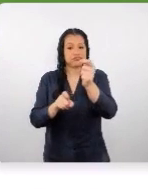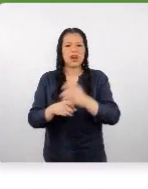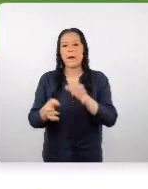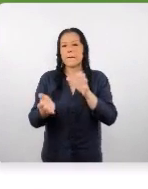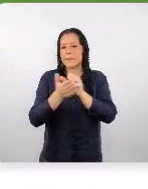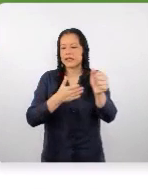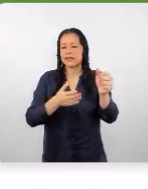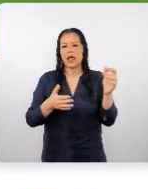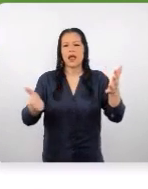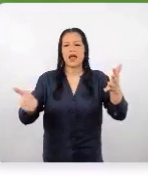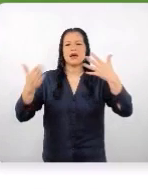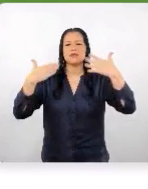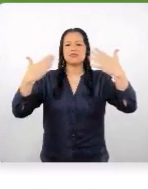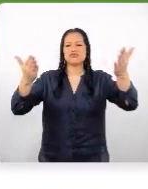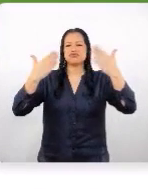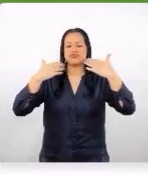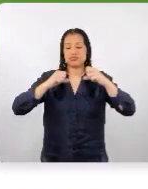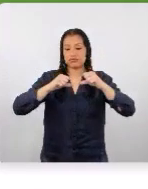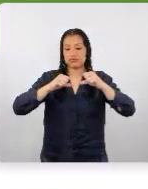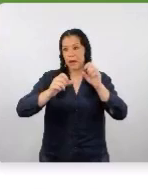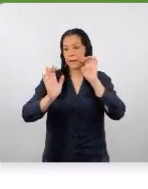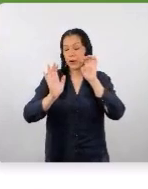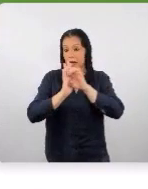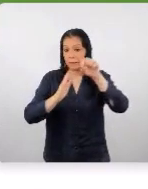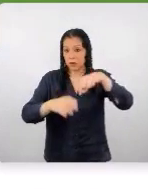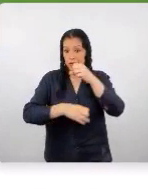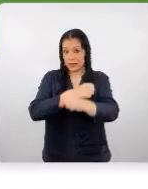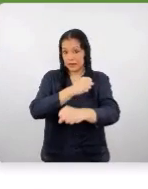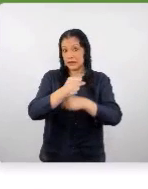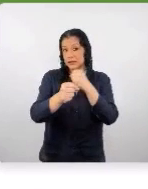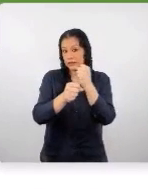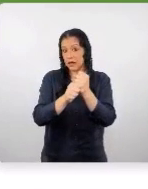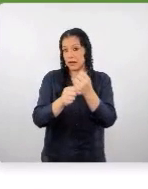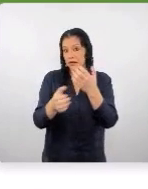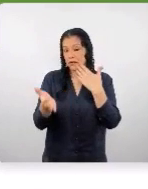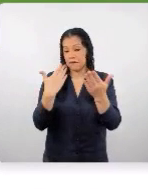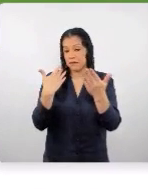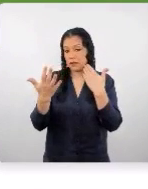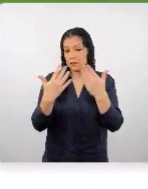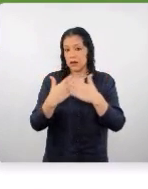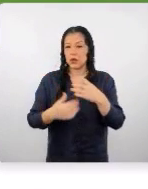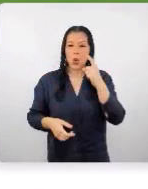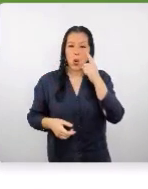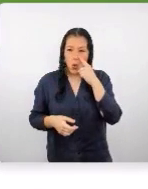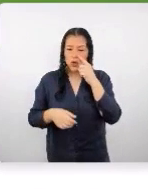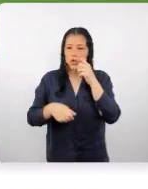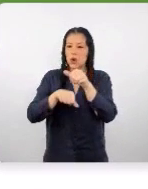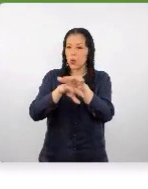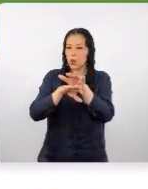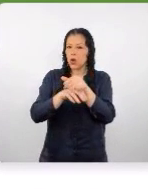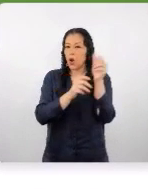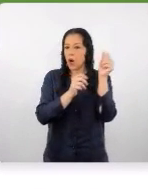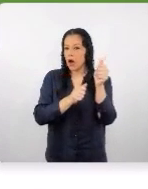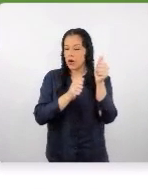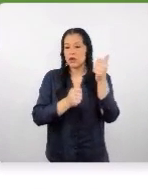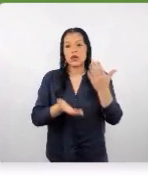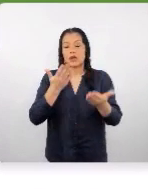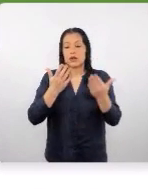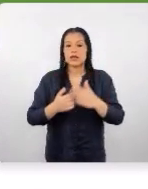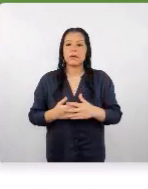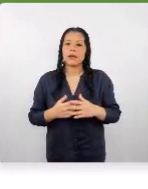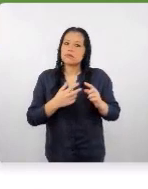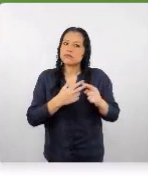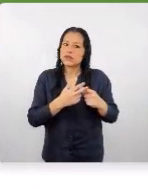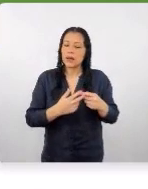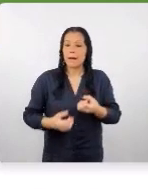calor se prolongan. Este año, por ejemplo, si nosotros estábamos hablando de junio, julio y agosto, nosotros podríamos decir que a partir del